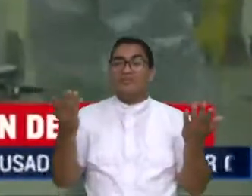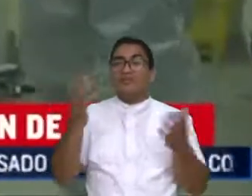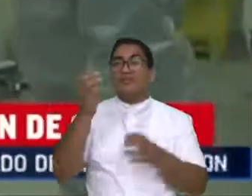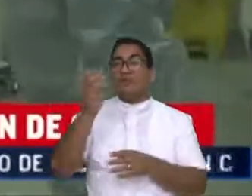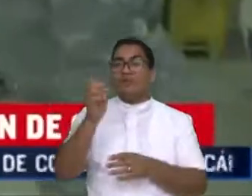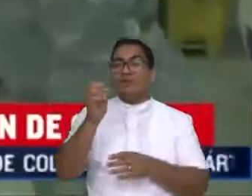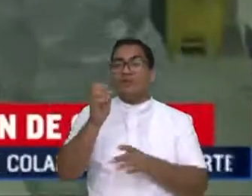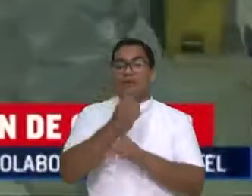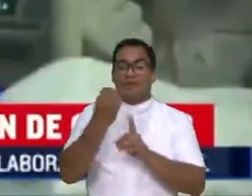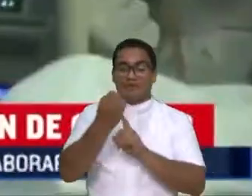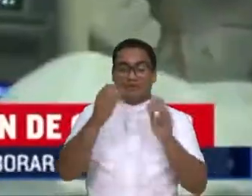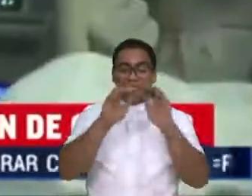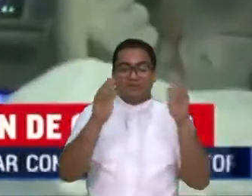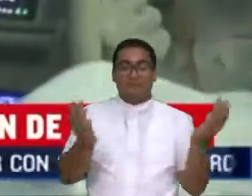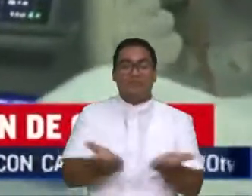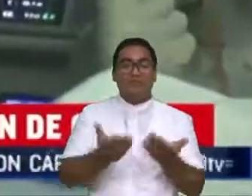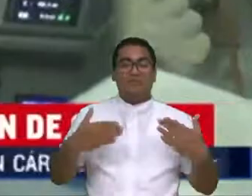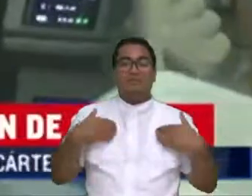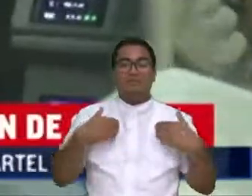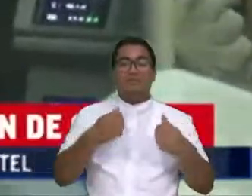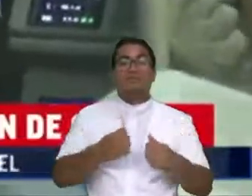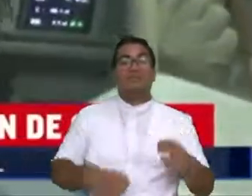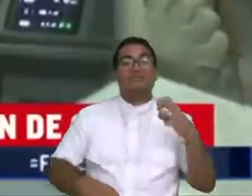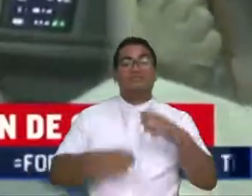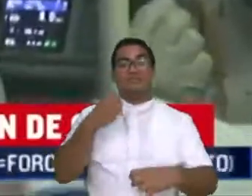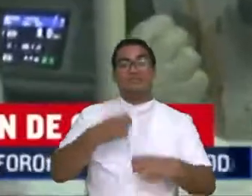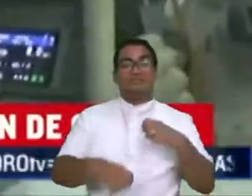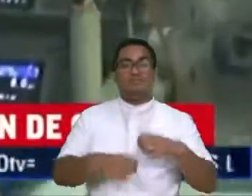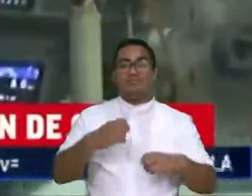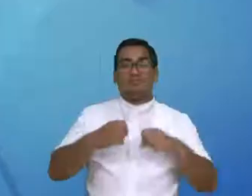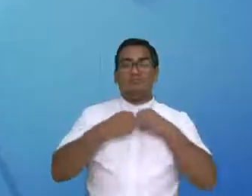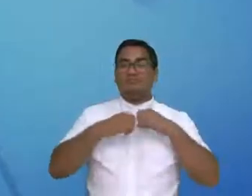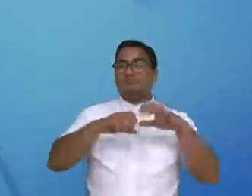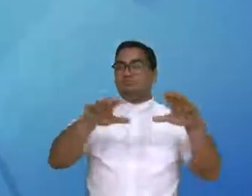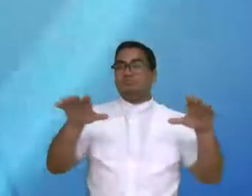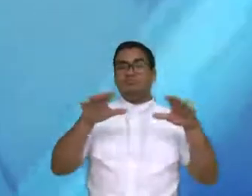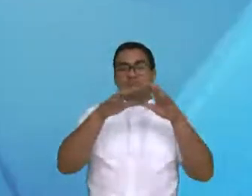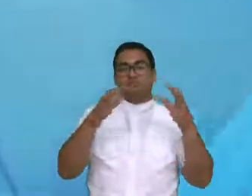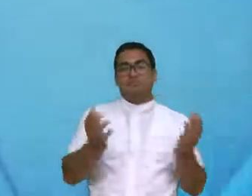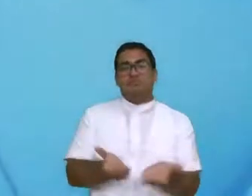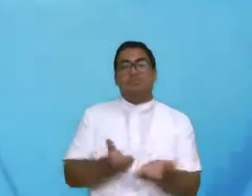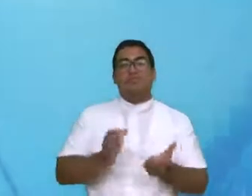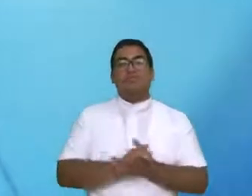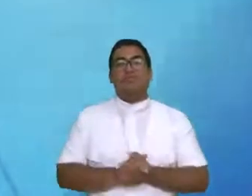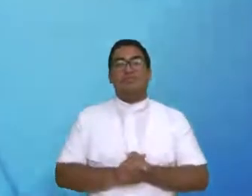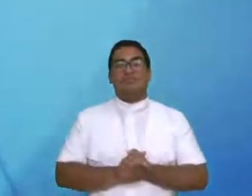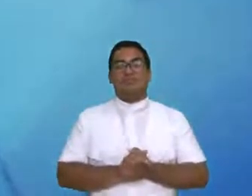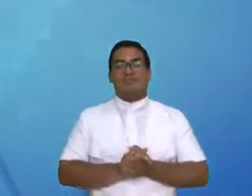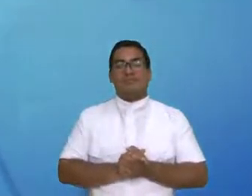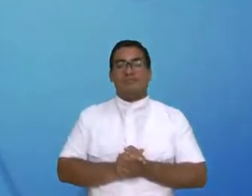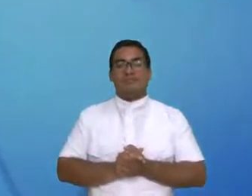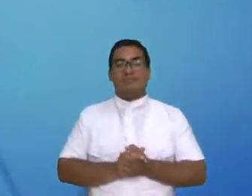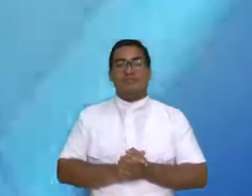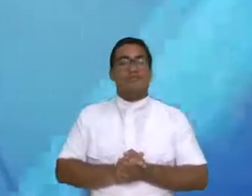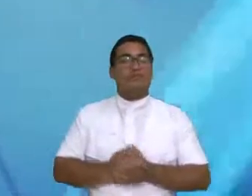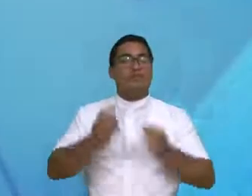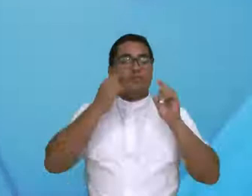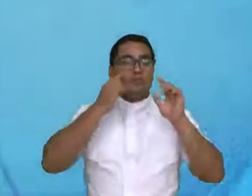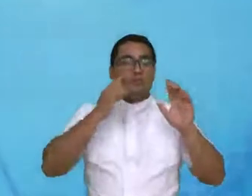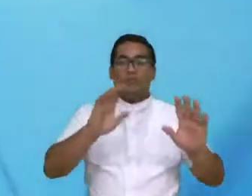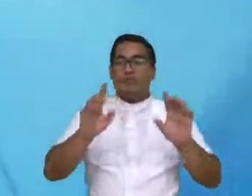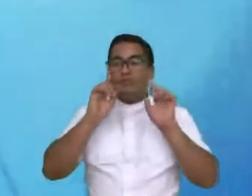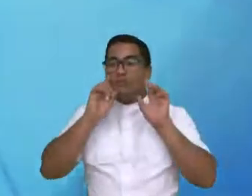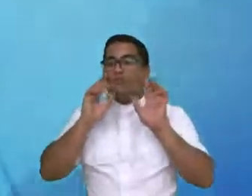Organización Mundial de la Salud como una amenaza de pandemia global. Estamos muy pendientes nosotros